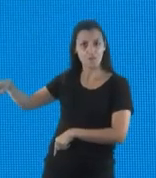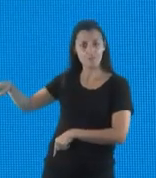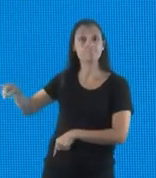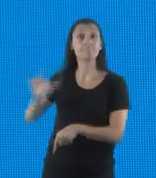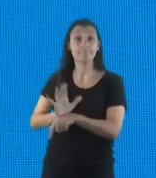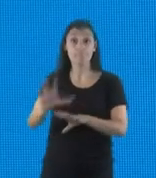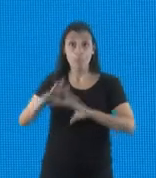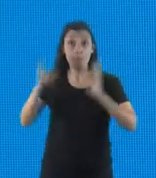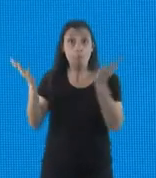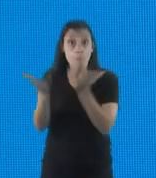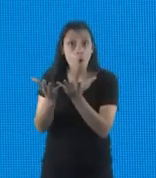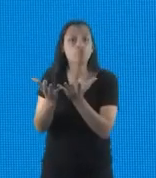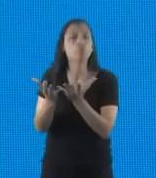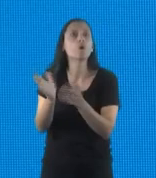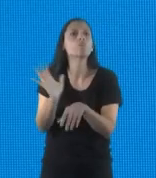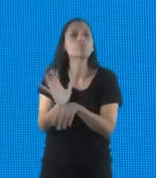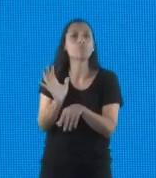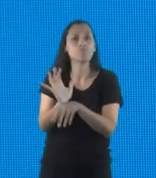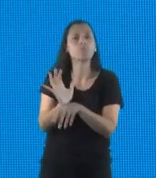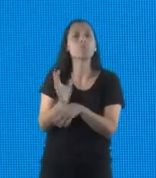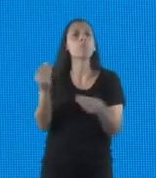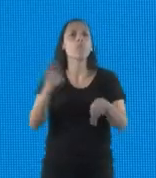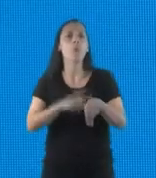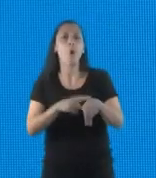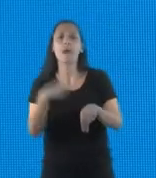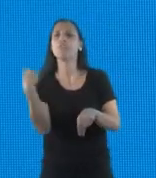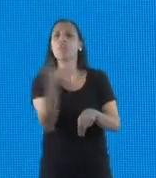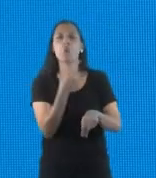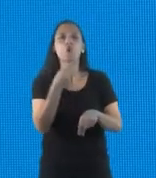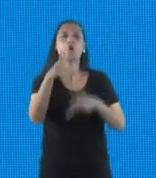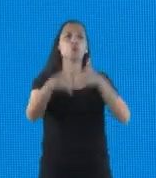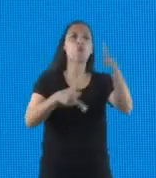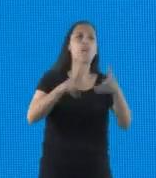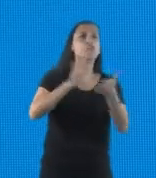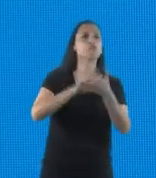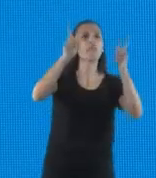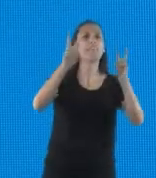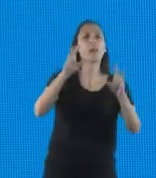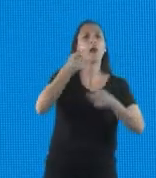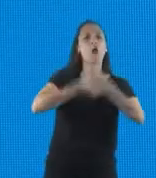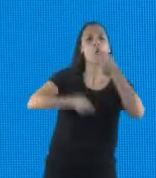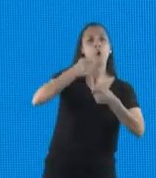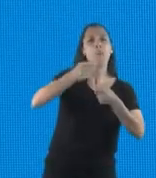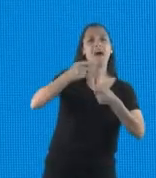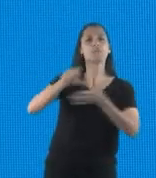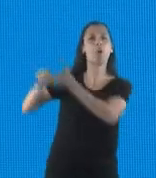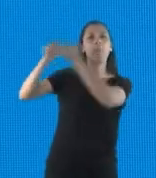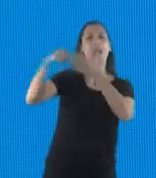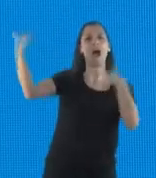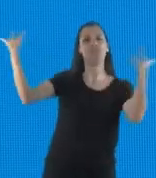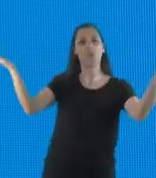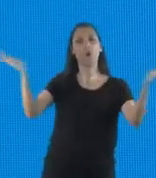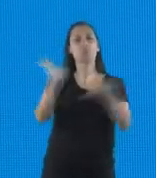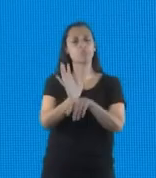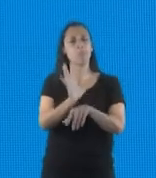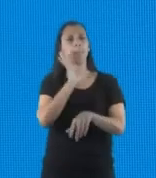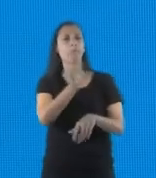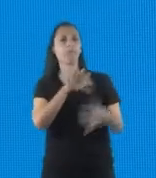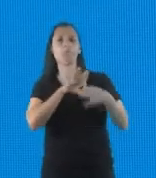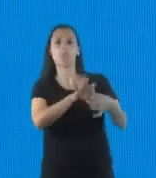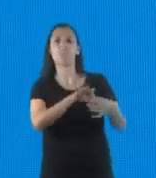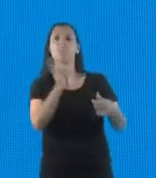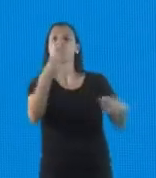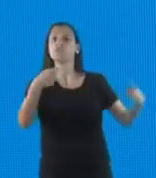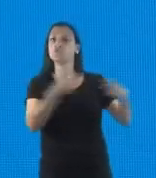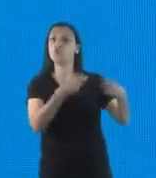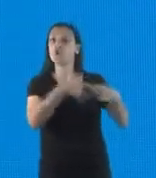en un mundo en el que cuando hablamos de comercio exterior, miramos nuestro socio